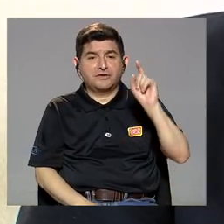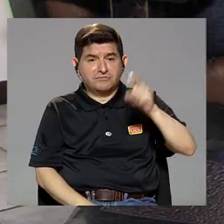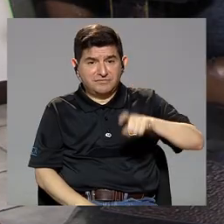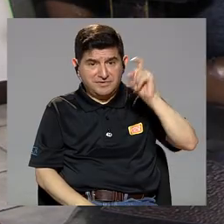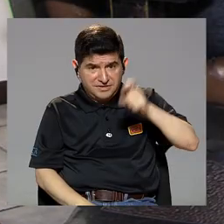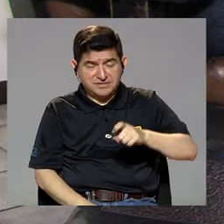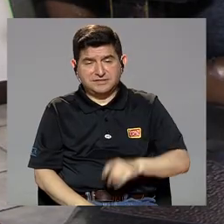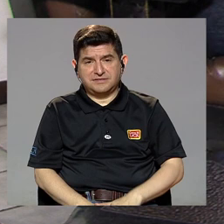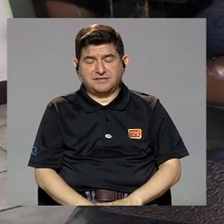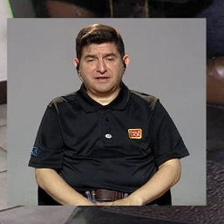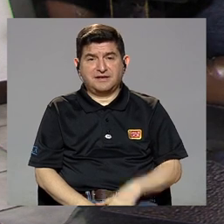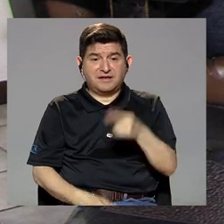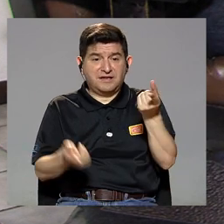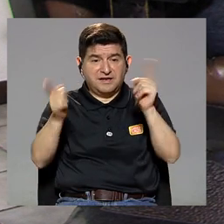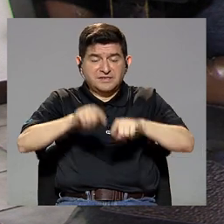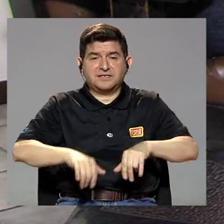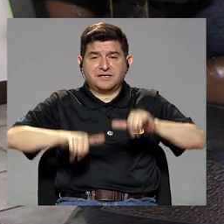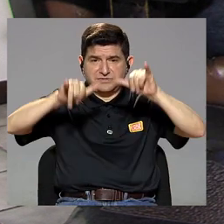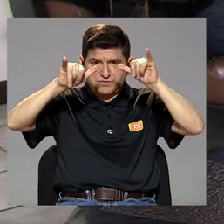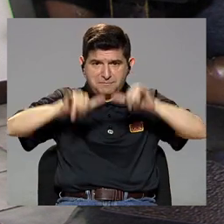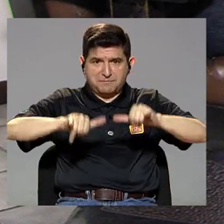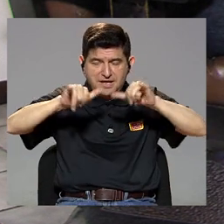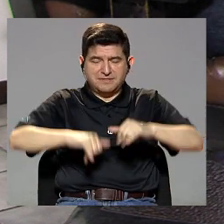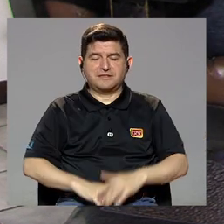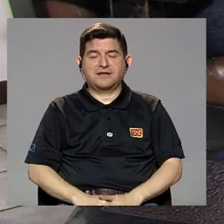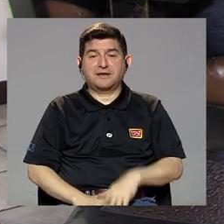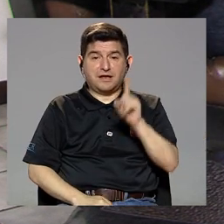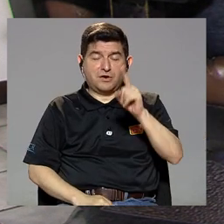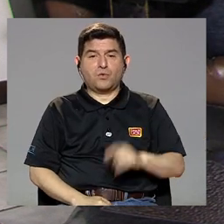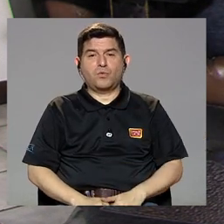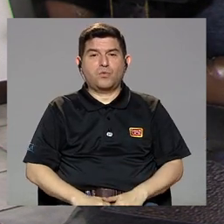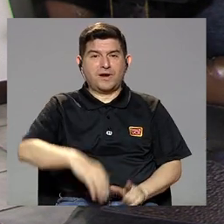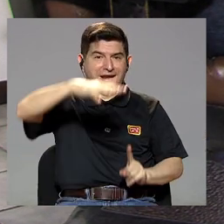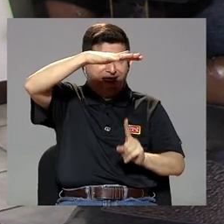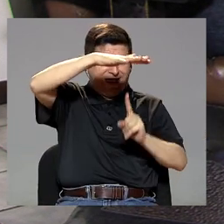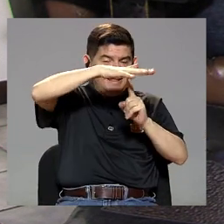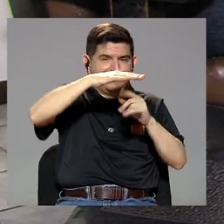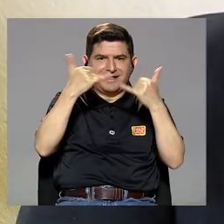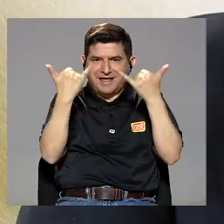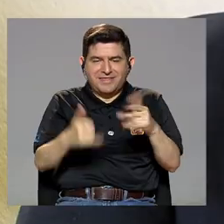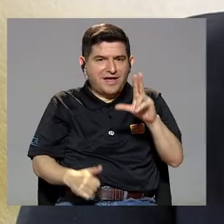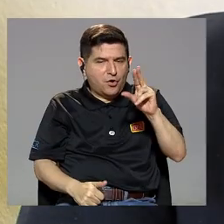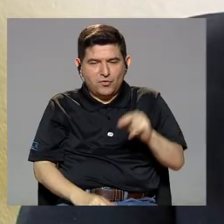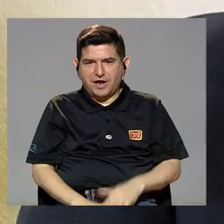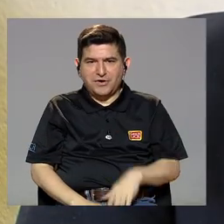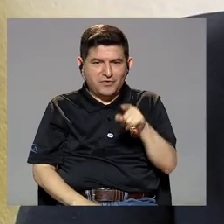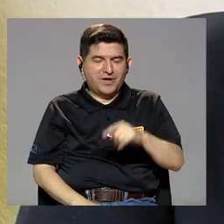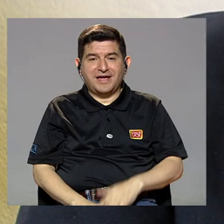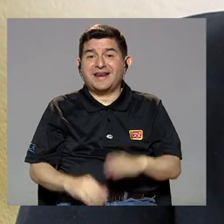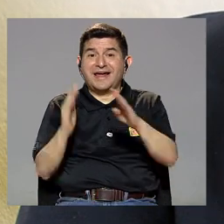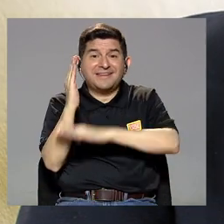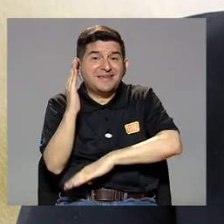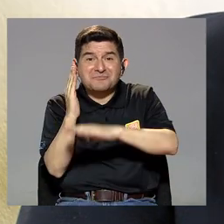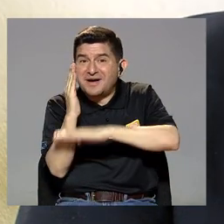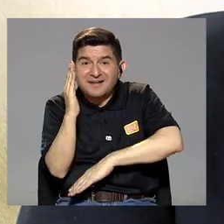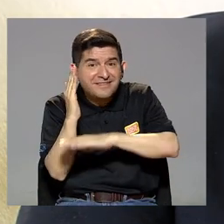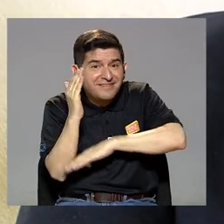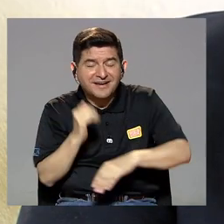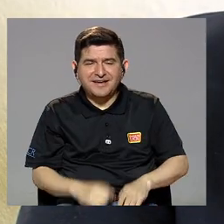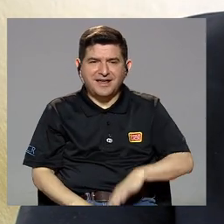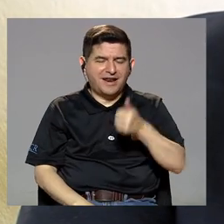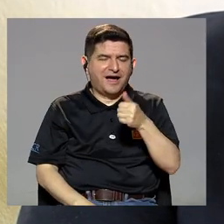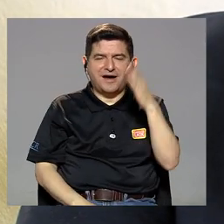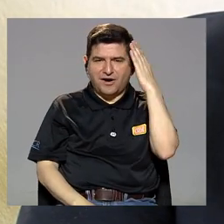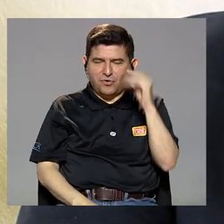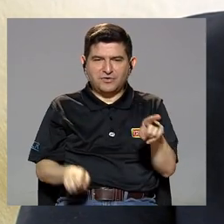la estabilización de una antena que casualmente no es como las antenas de ahora sino era una antena de madera y cuenta otra anécdota